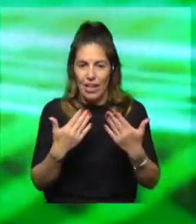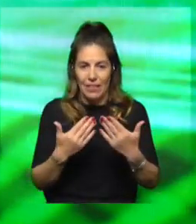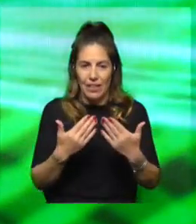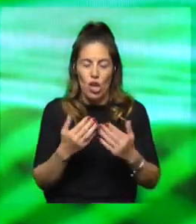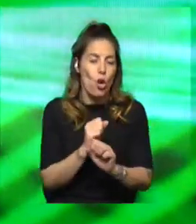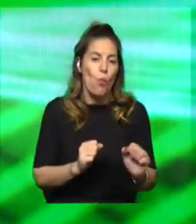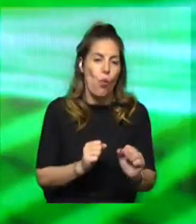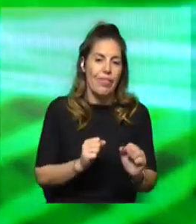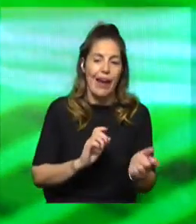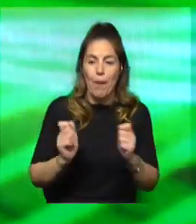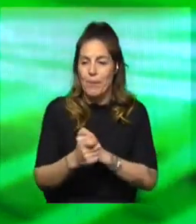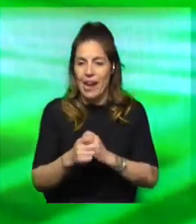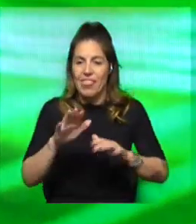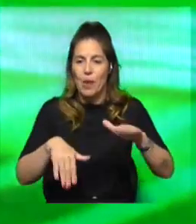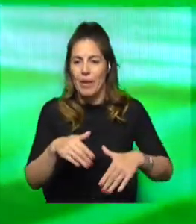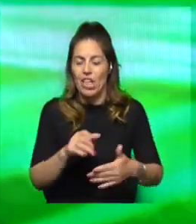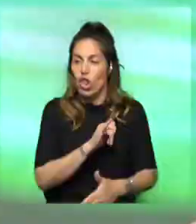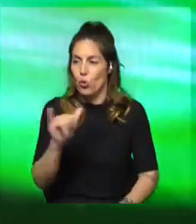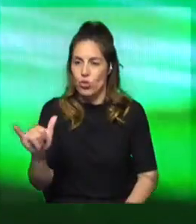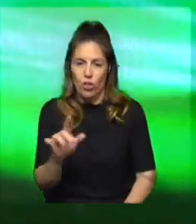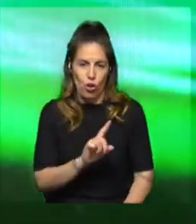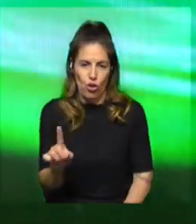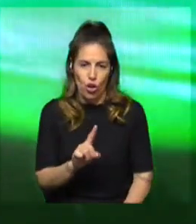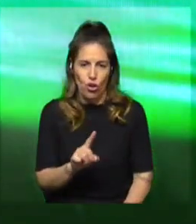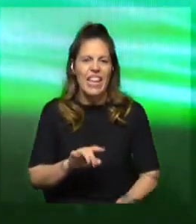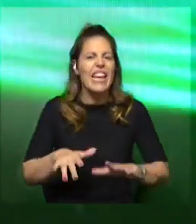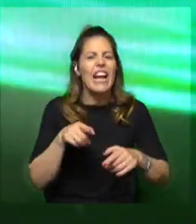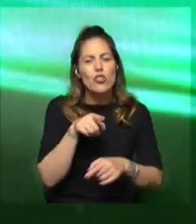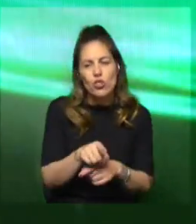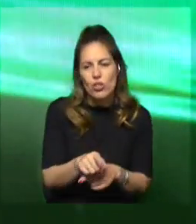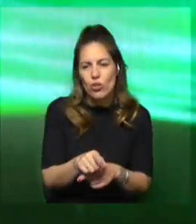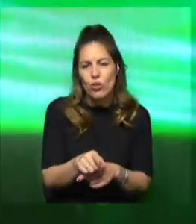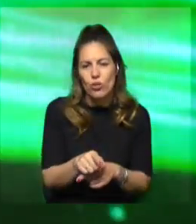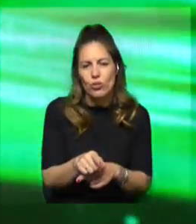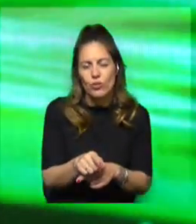no puede subir y bajar según el denunciado. ¿En qué casos pasó esto?